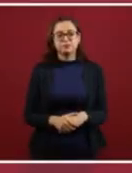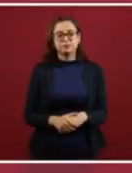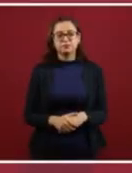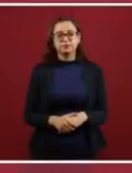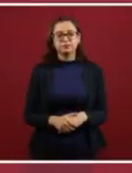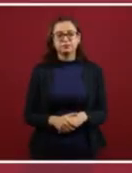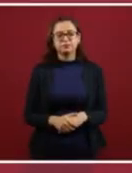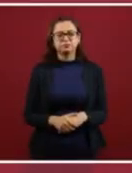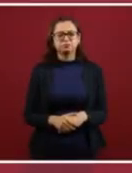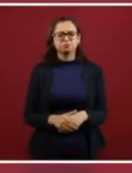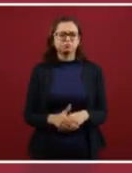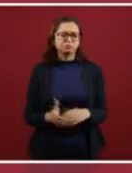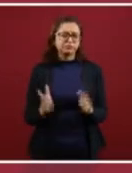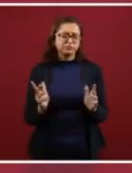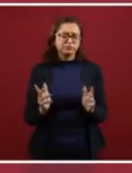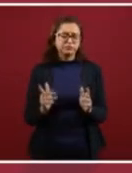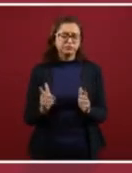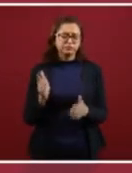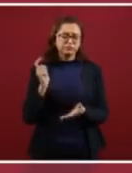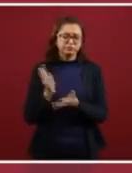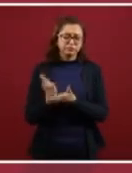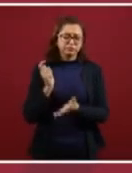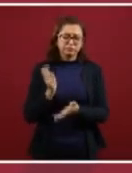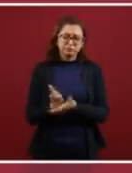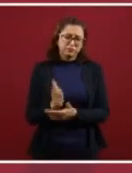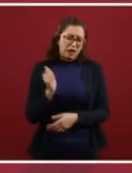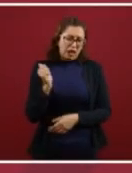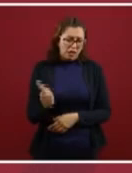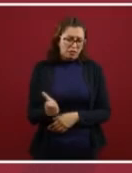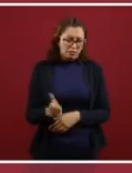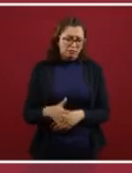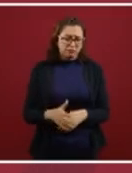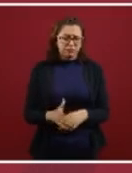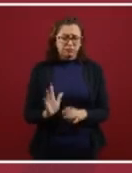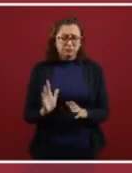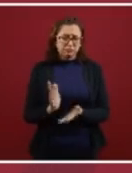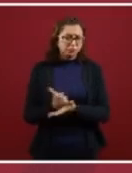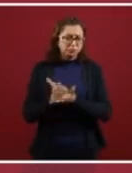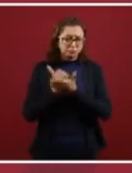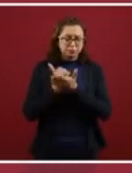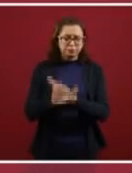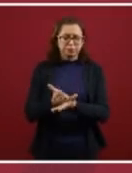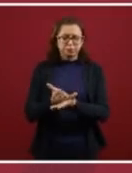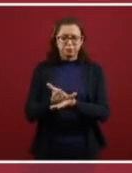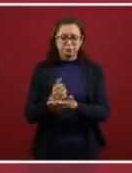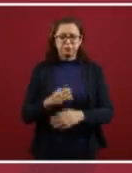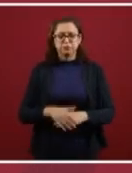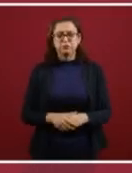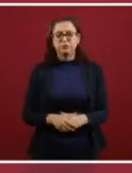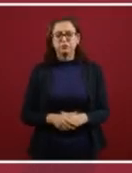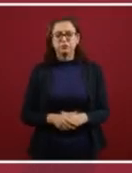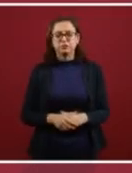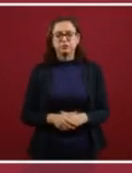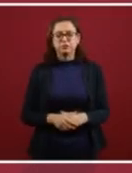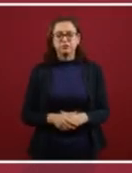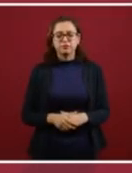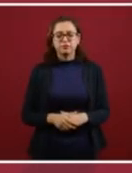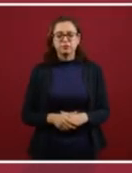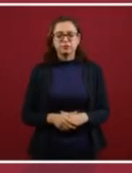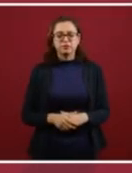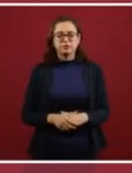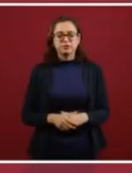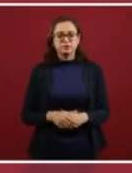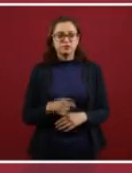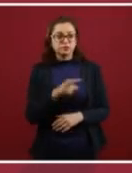que les permita pues un ingreso y que les ayude. Que de hecho lo ocupan inútiles, vinieron a